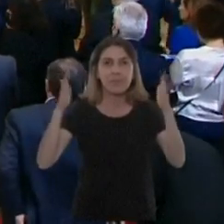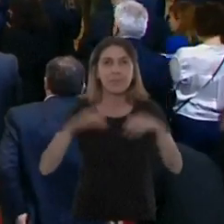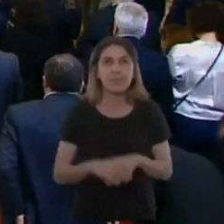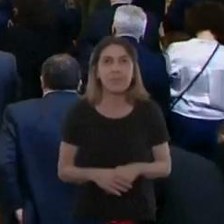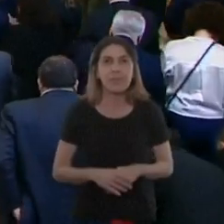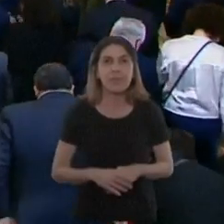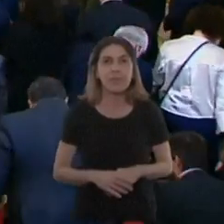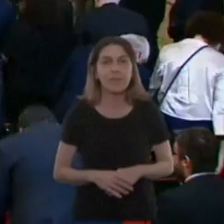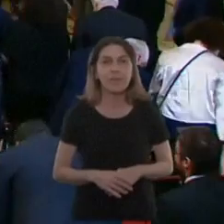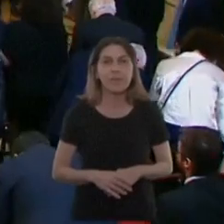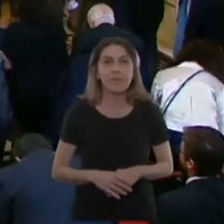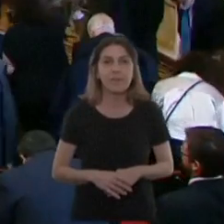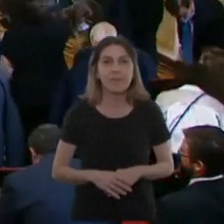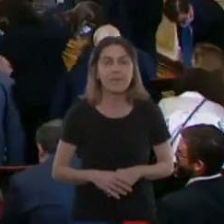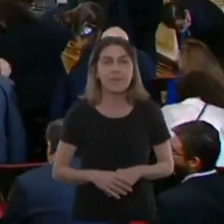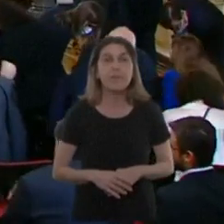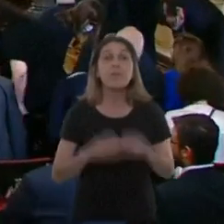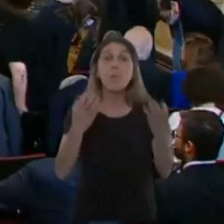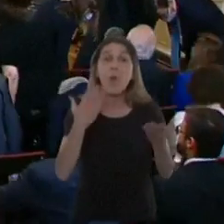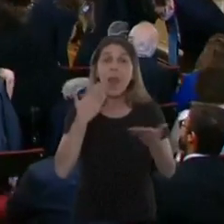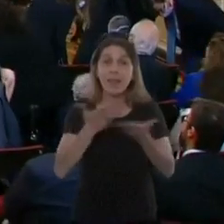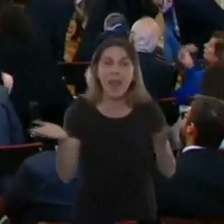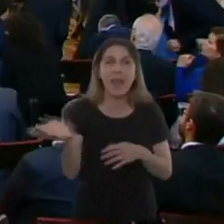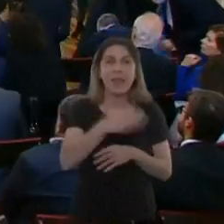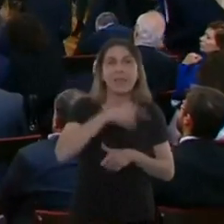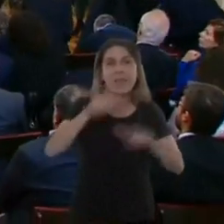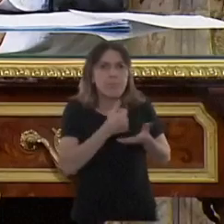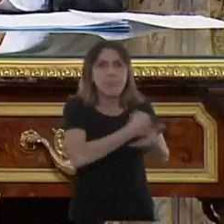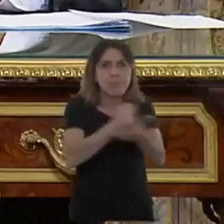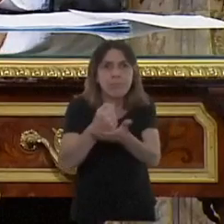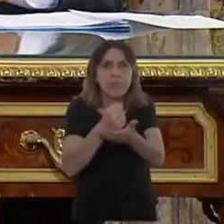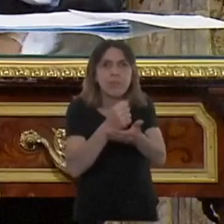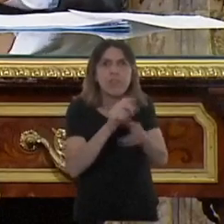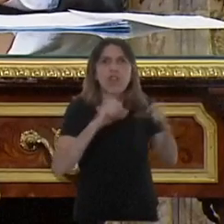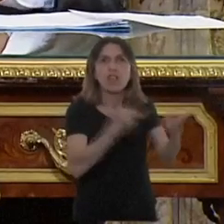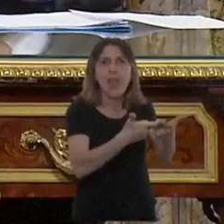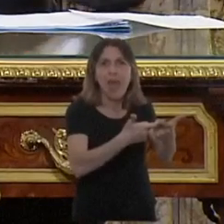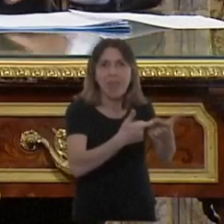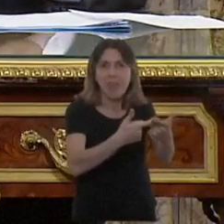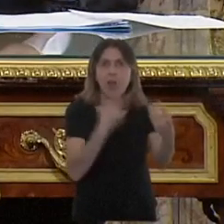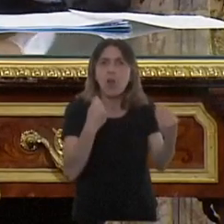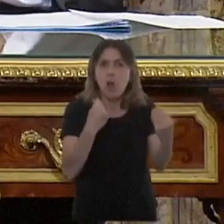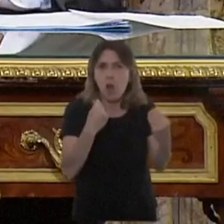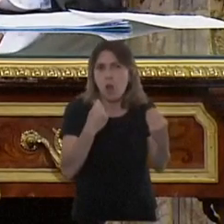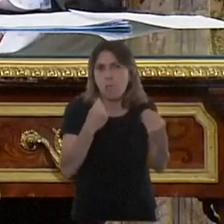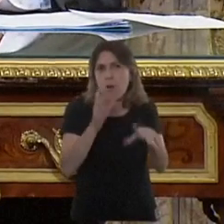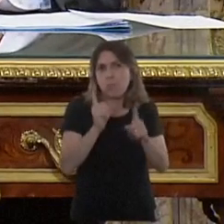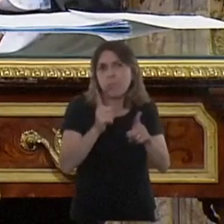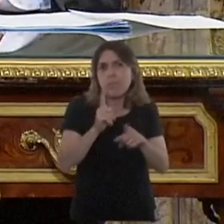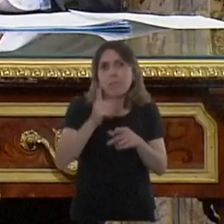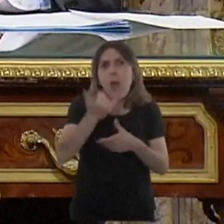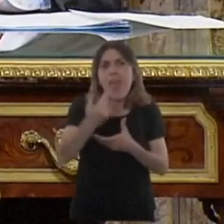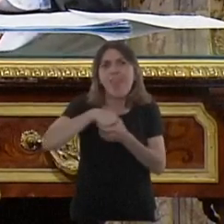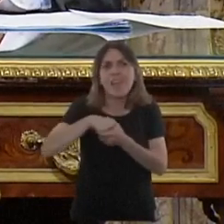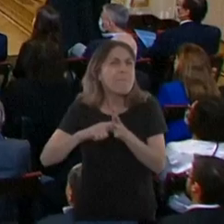argentina creará a fondo con ganancias extraordinarias por guerra de ucrania así lo anunció el ministro de